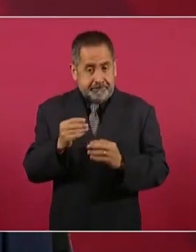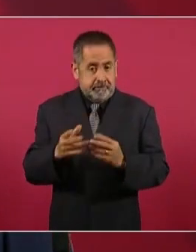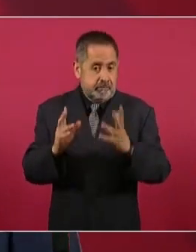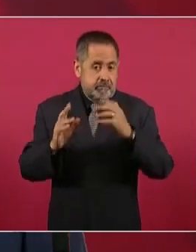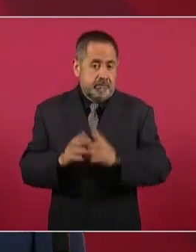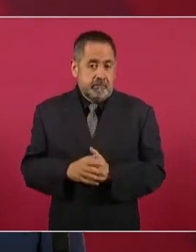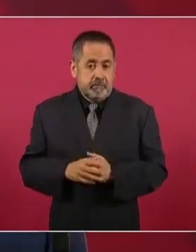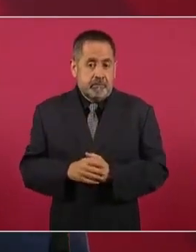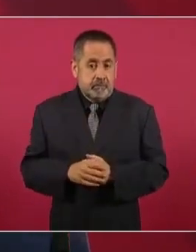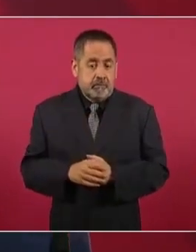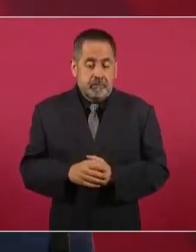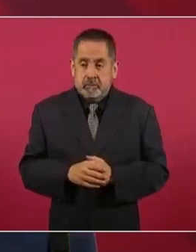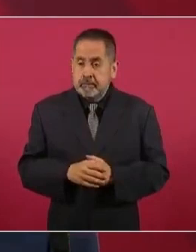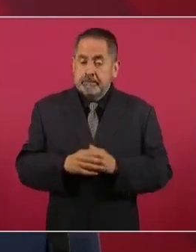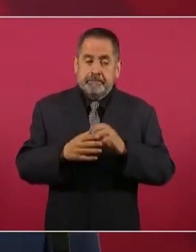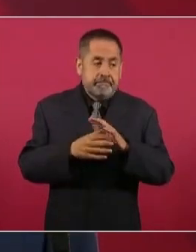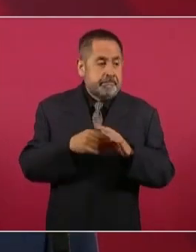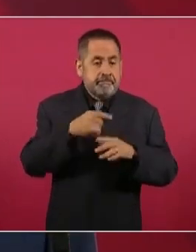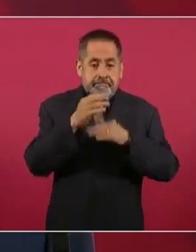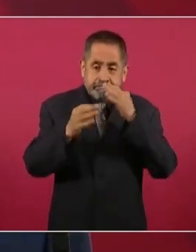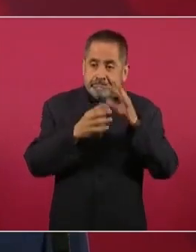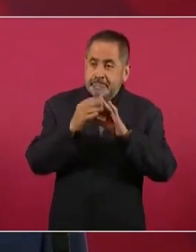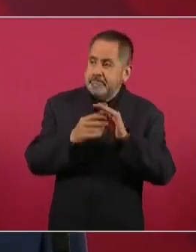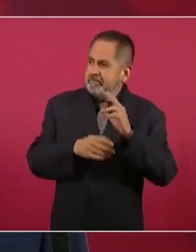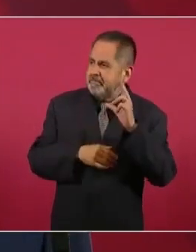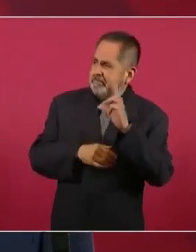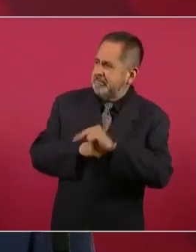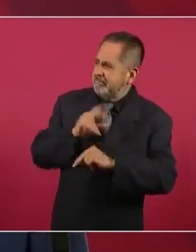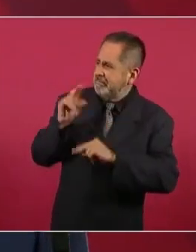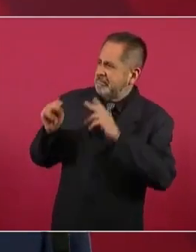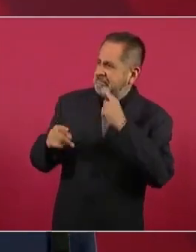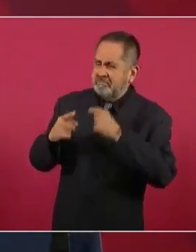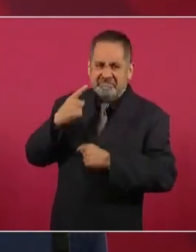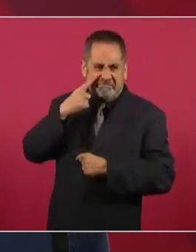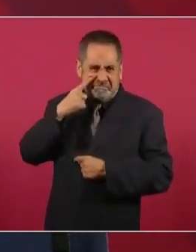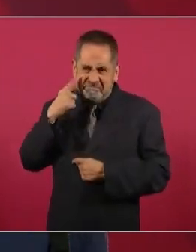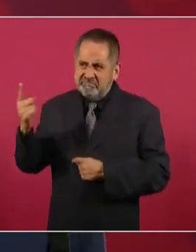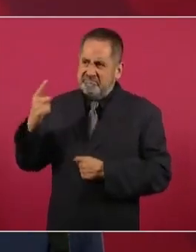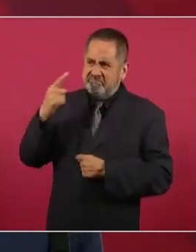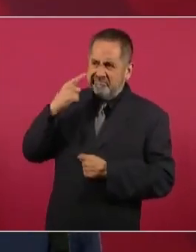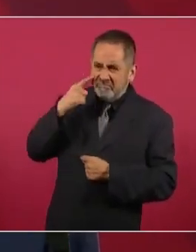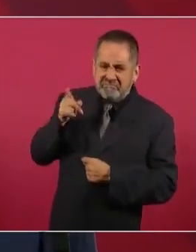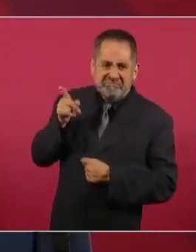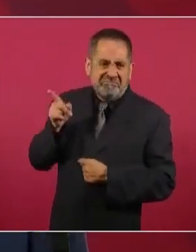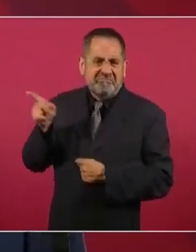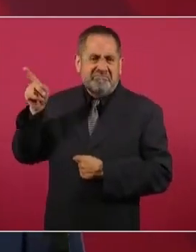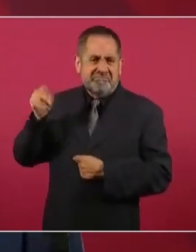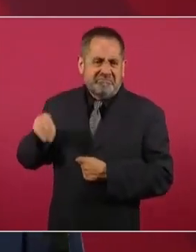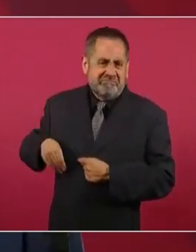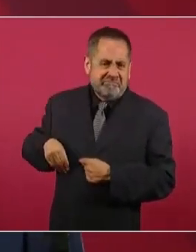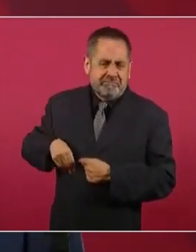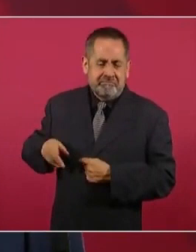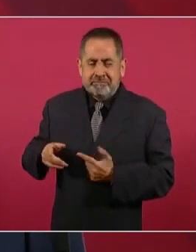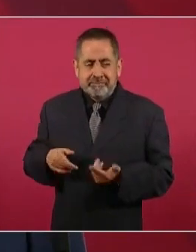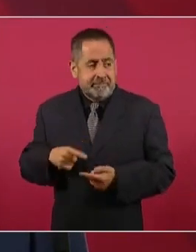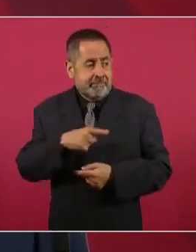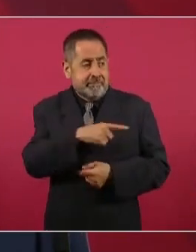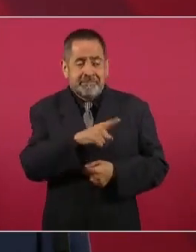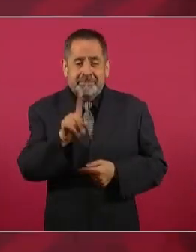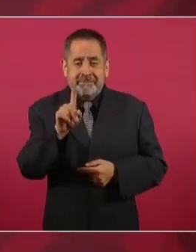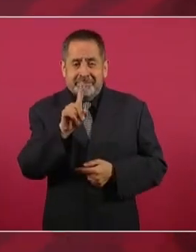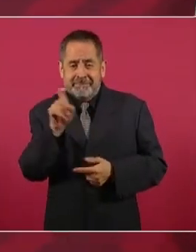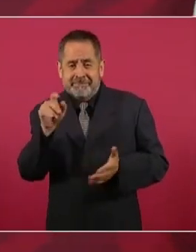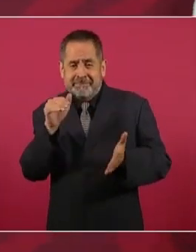bueno, campañas en contra, porque pues estamos hablando de 100,000 millones de